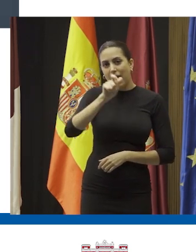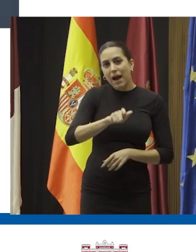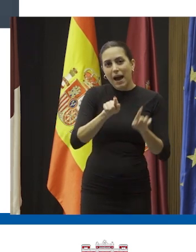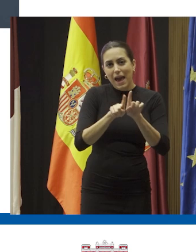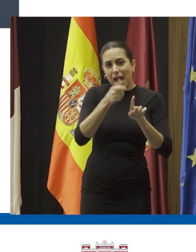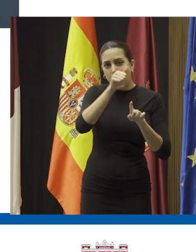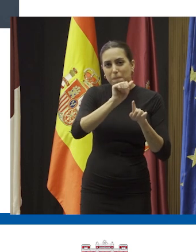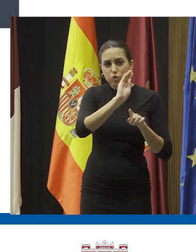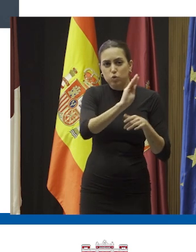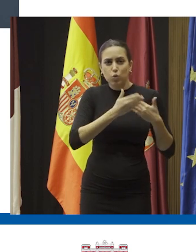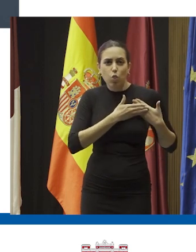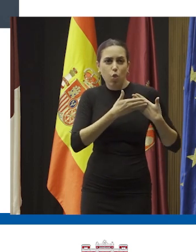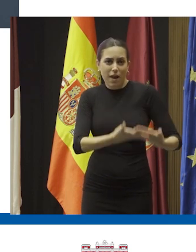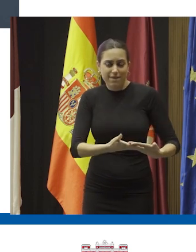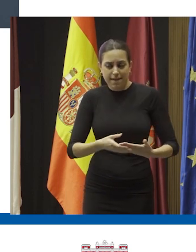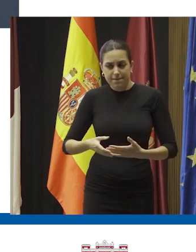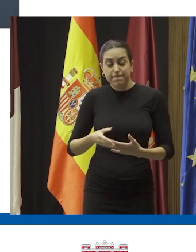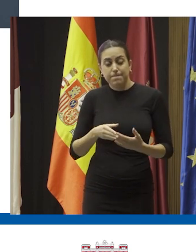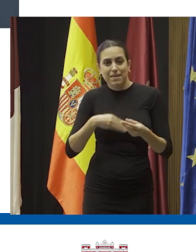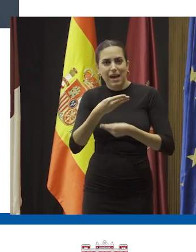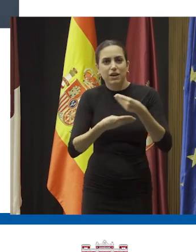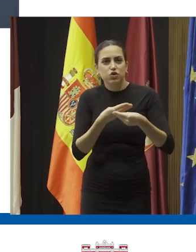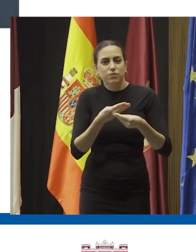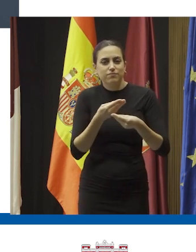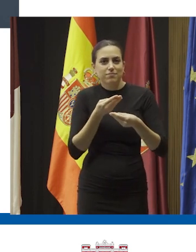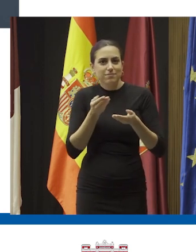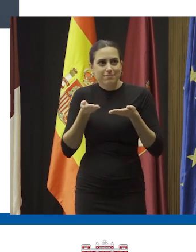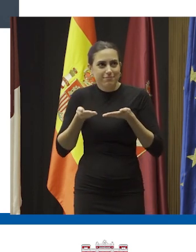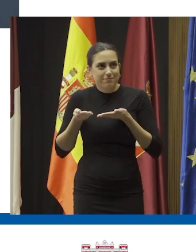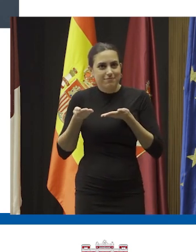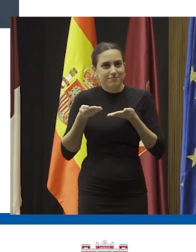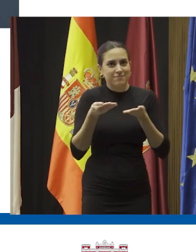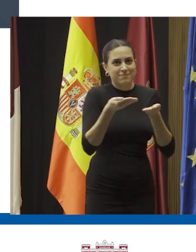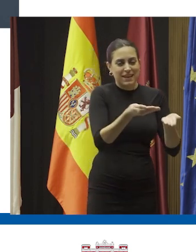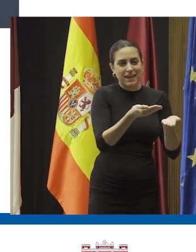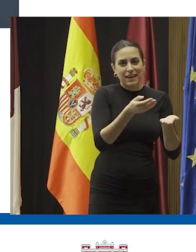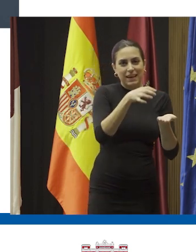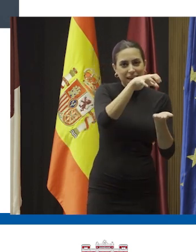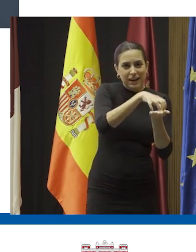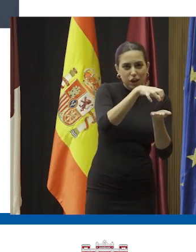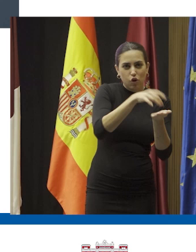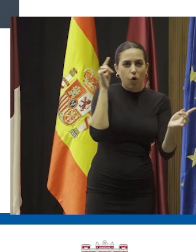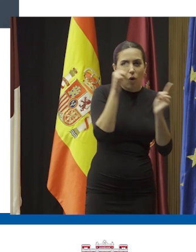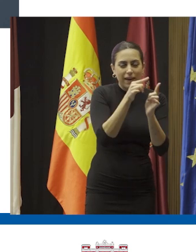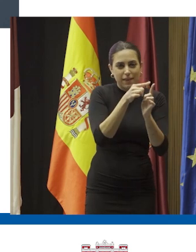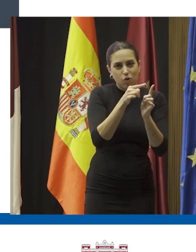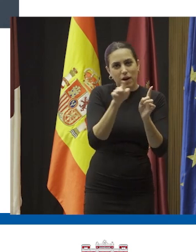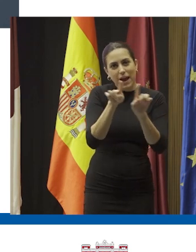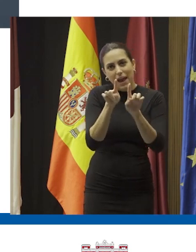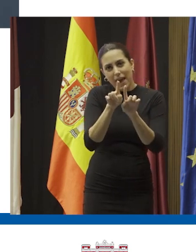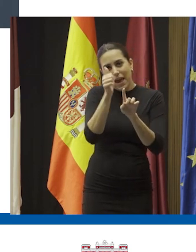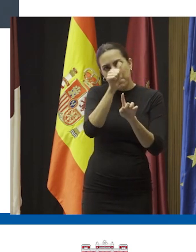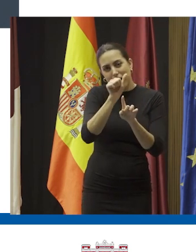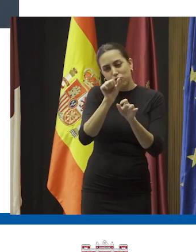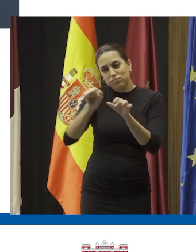cirujano con una batea, una cazuela, donde lleva el riñón del hermano para implantarlo en el hermano que está en